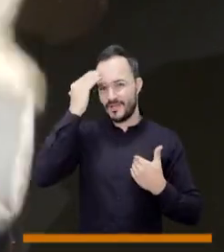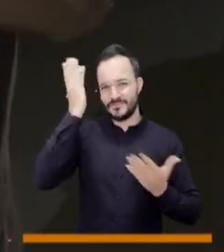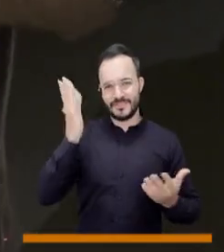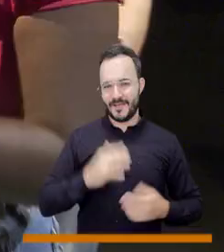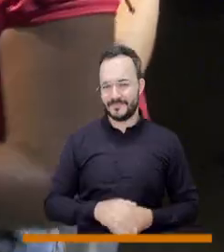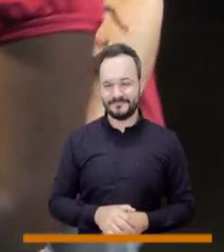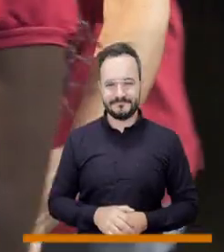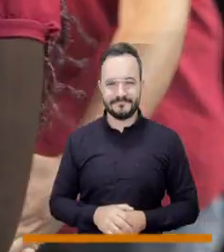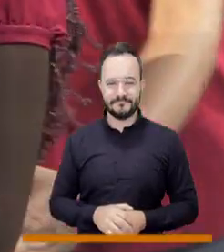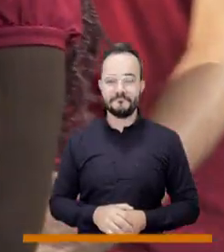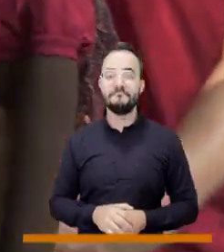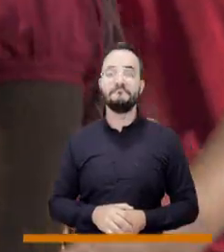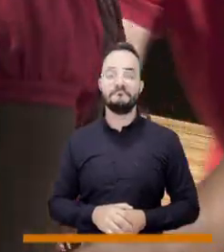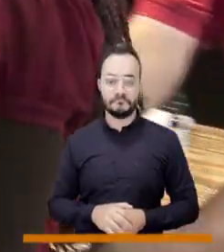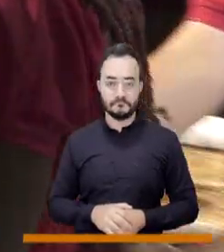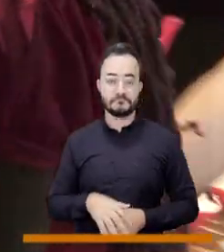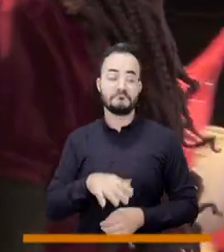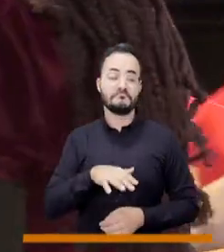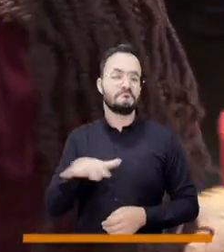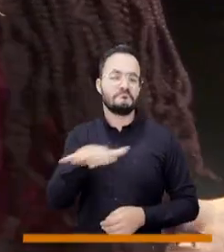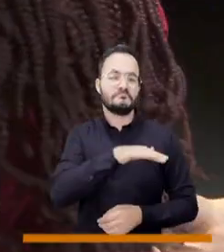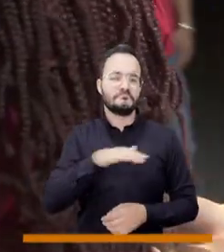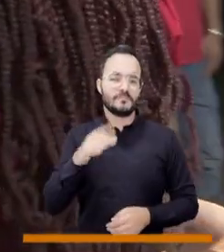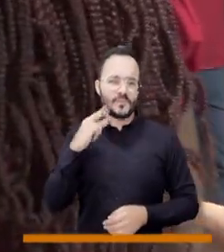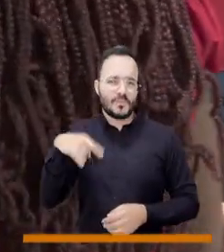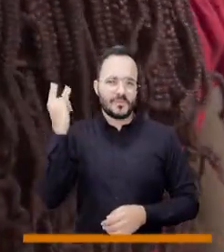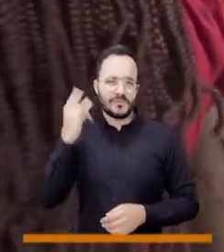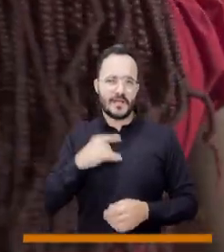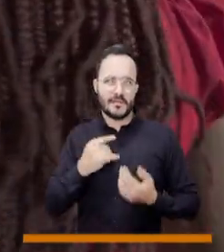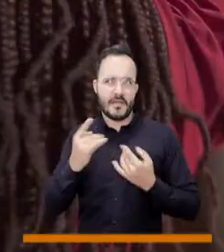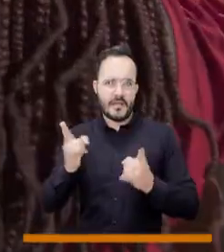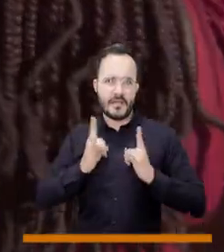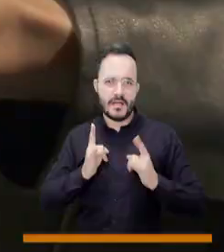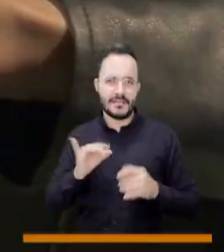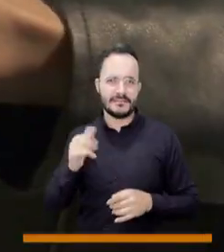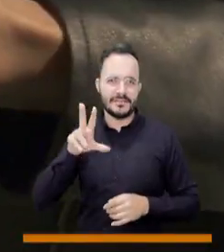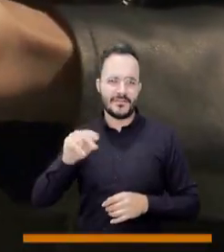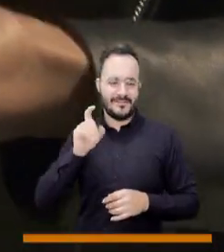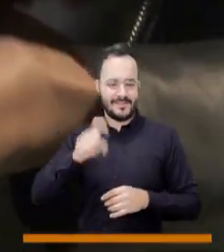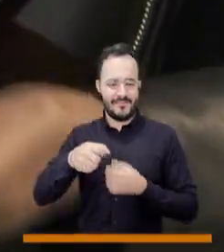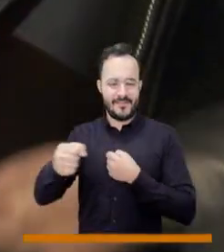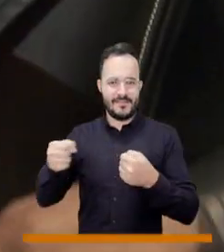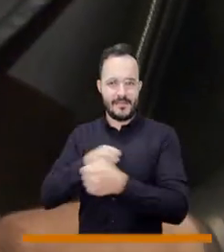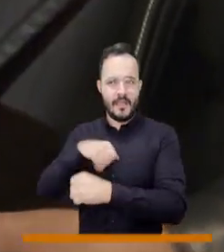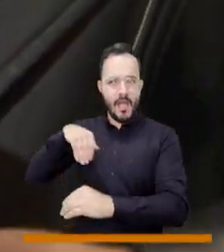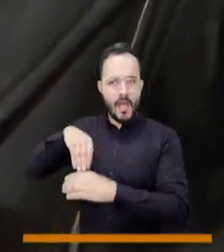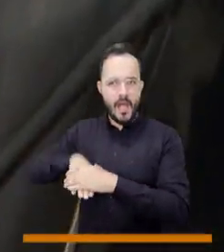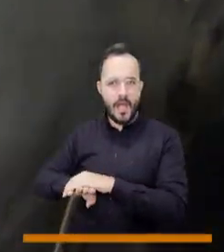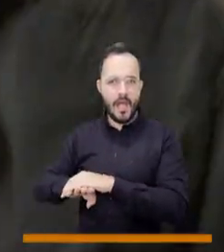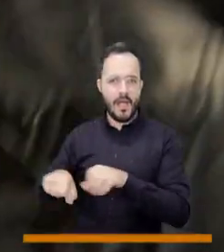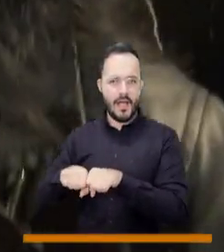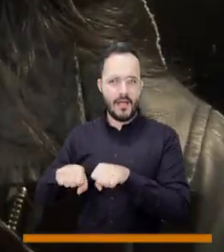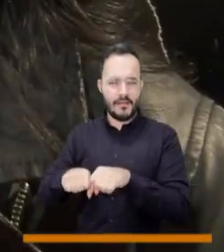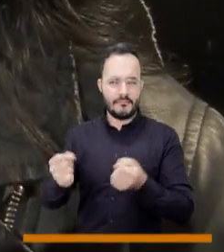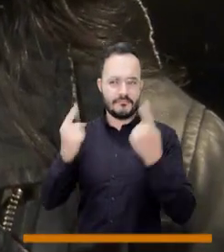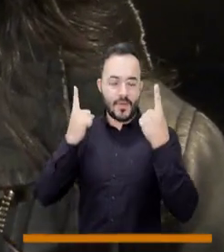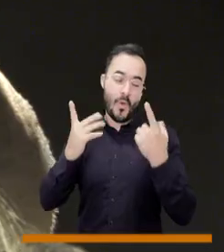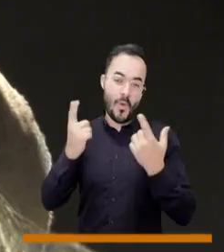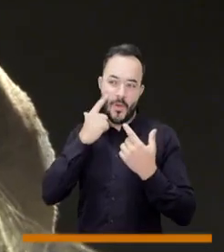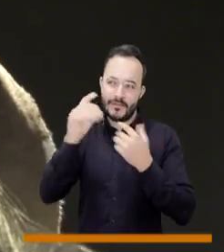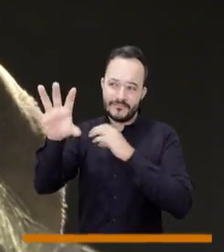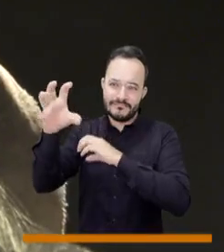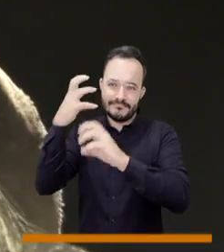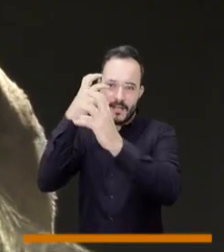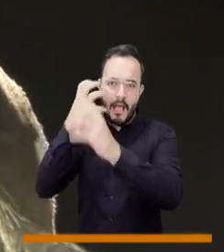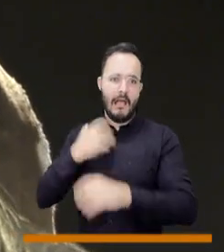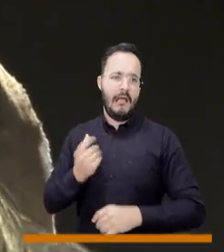muchas distracciones al tener la visión Nunca podemos saber cómo ve el mundo el otro si por un momento no nos ponemos en